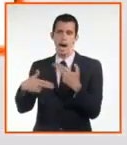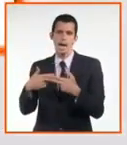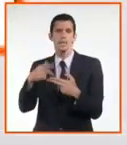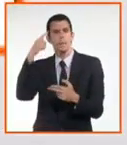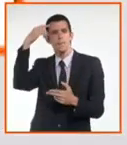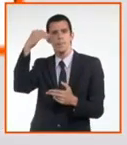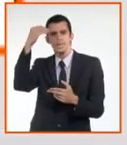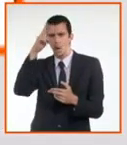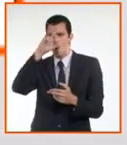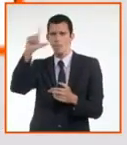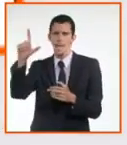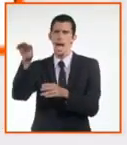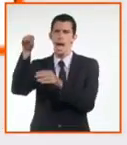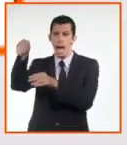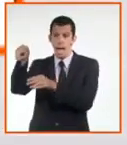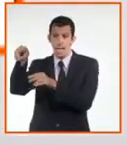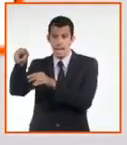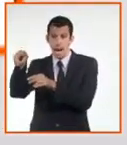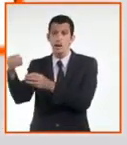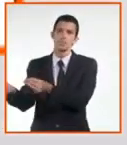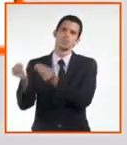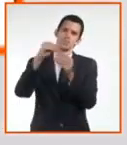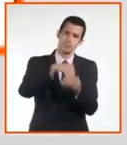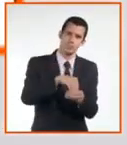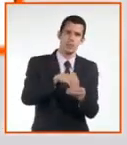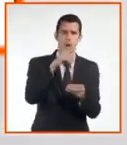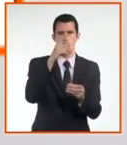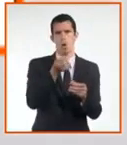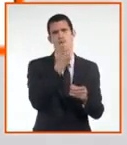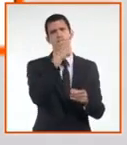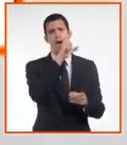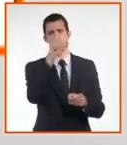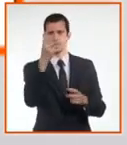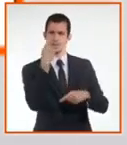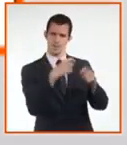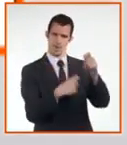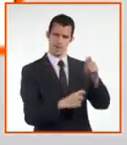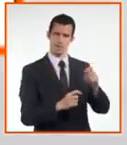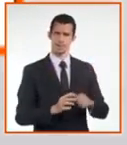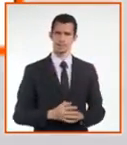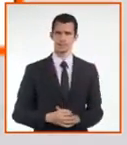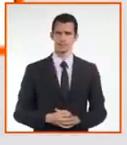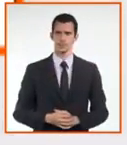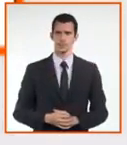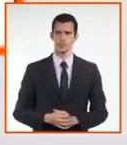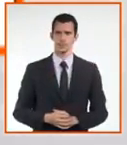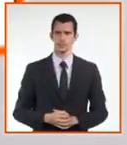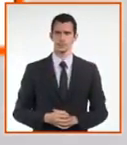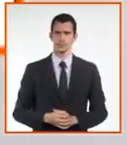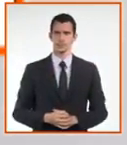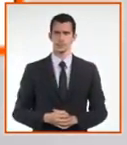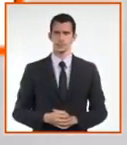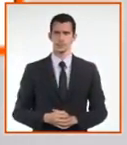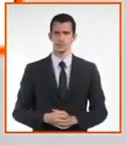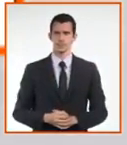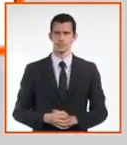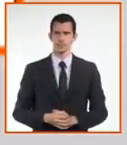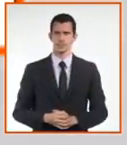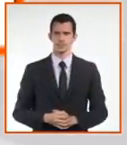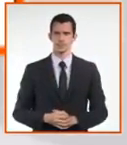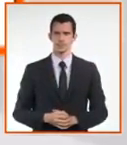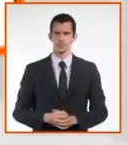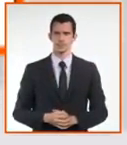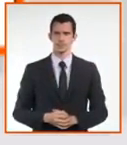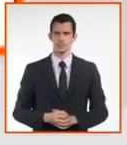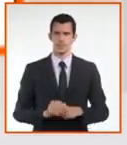pantalla los psicofármacos disponemos hoy ahmed interina carbonato de litio diazepam en teoría si no no tenemos apra solar ni